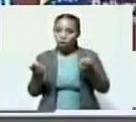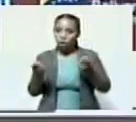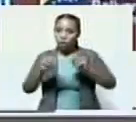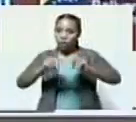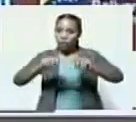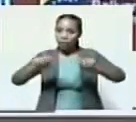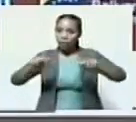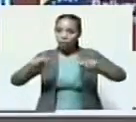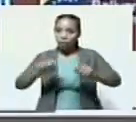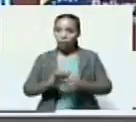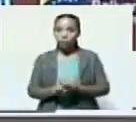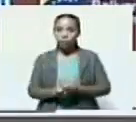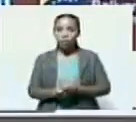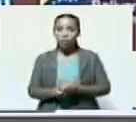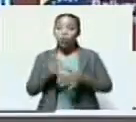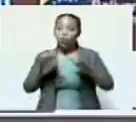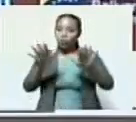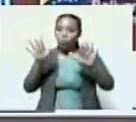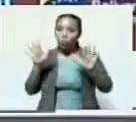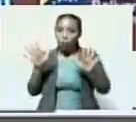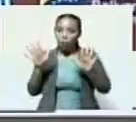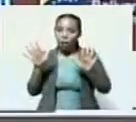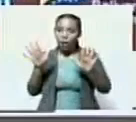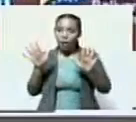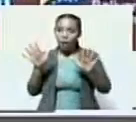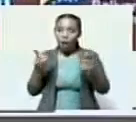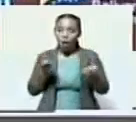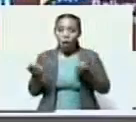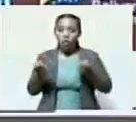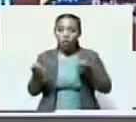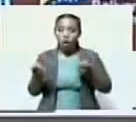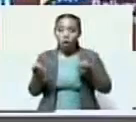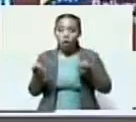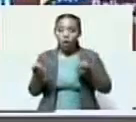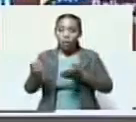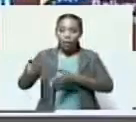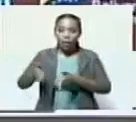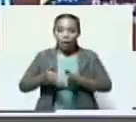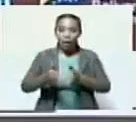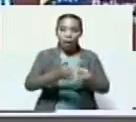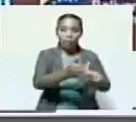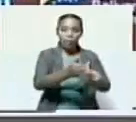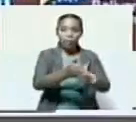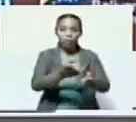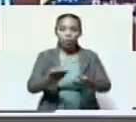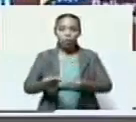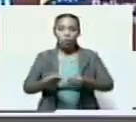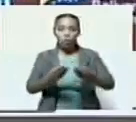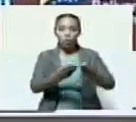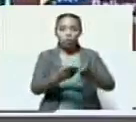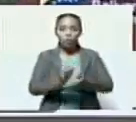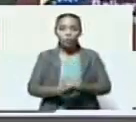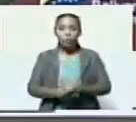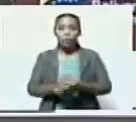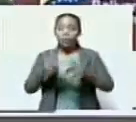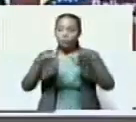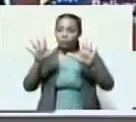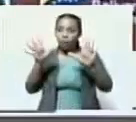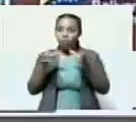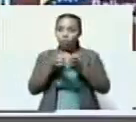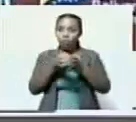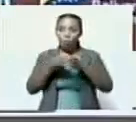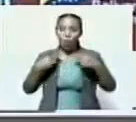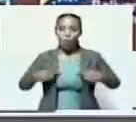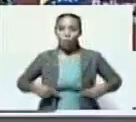territorios, supone el control y dominio de rutas de suministro, y también supone grupos